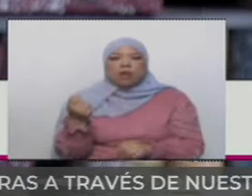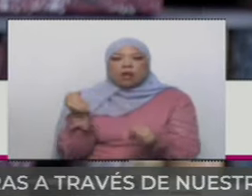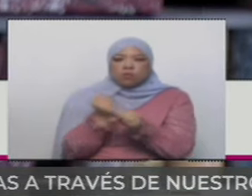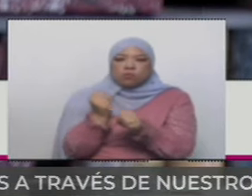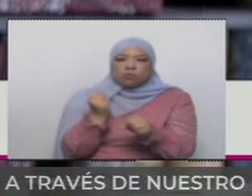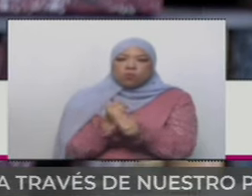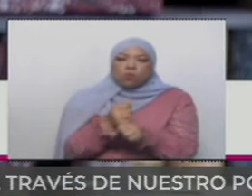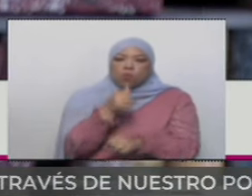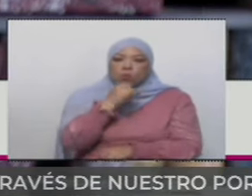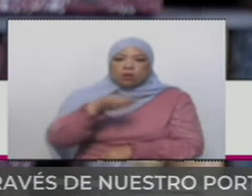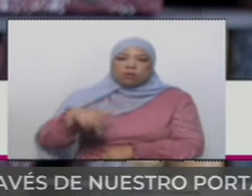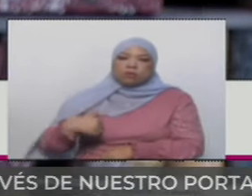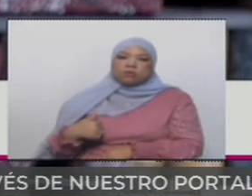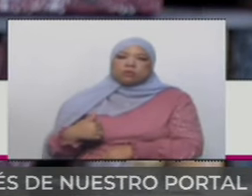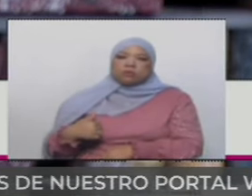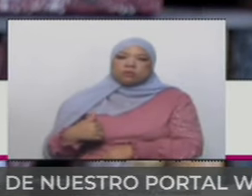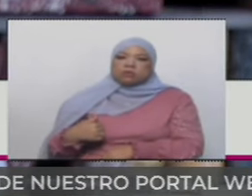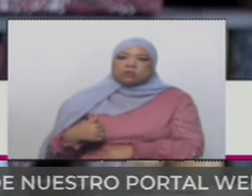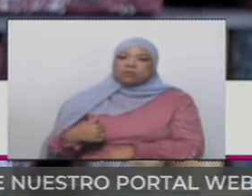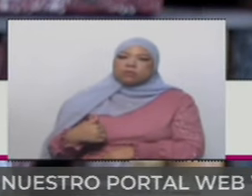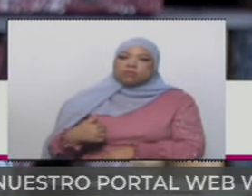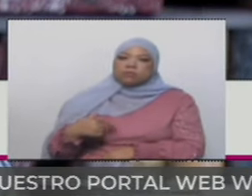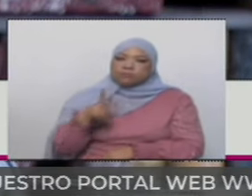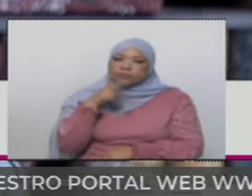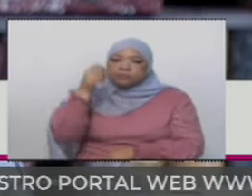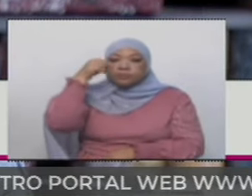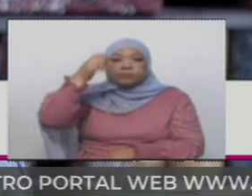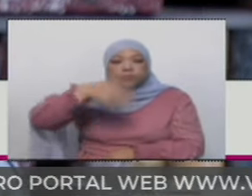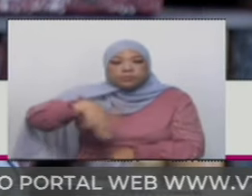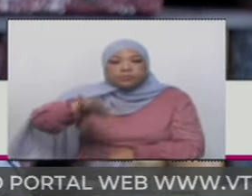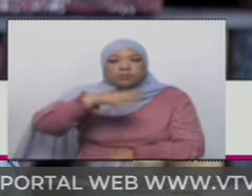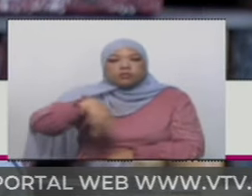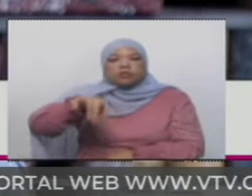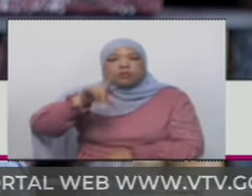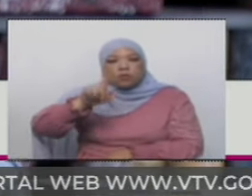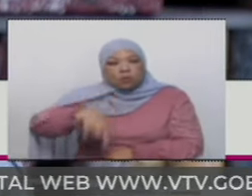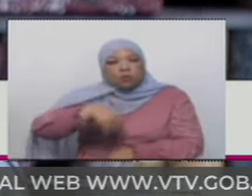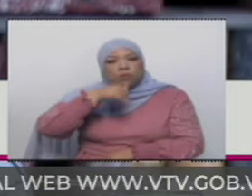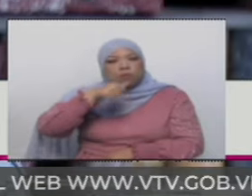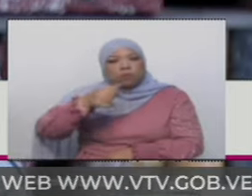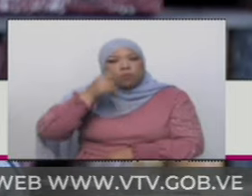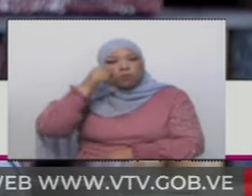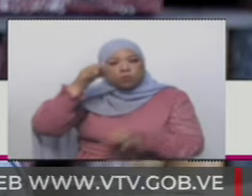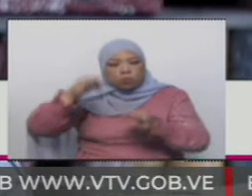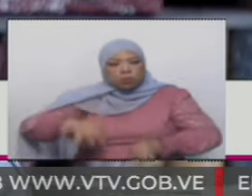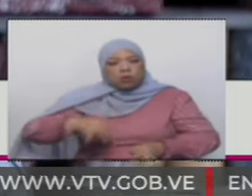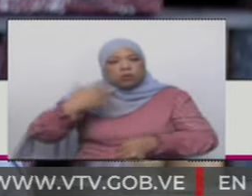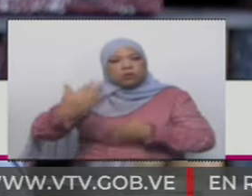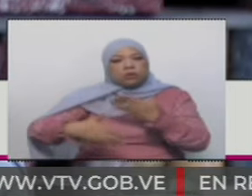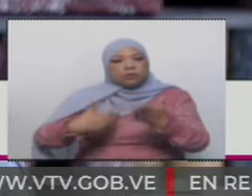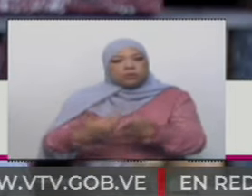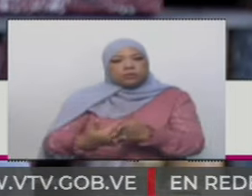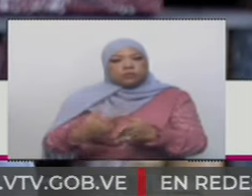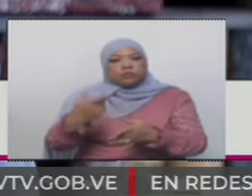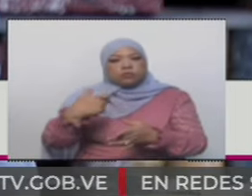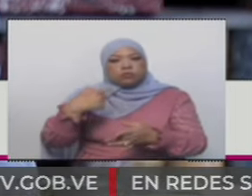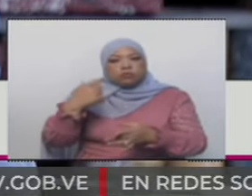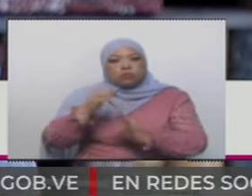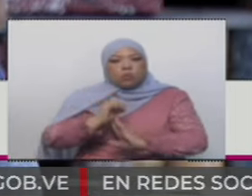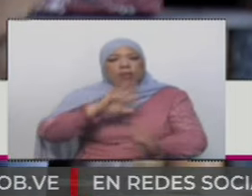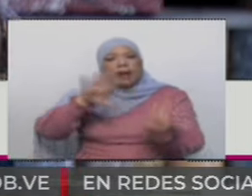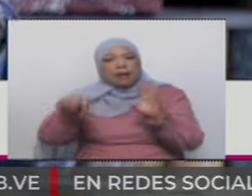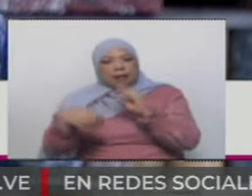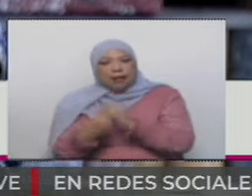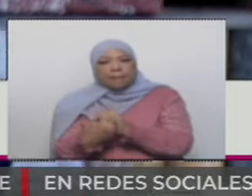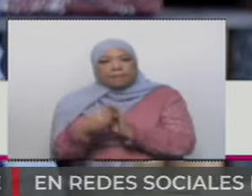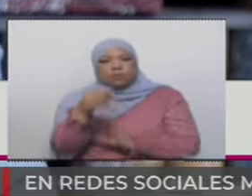catacumbas, Salvador, de las catacumbas del pueblo, saquemos la fuerza suficiente para ir a los grandes cambios